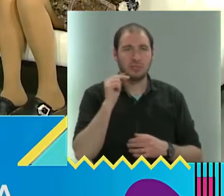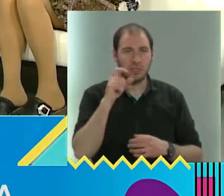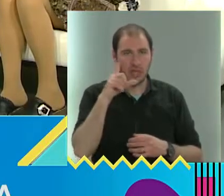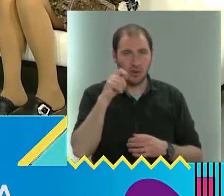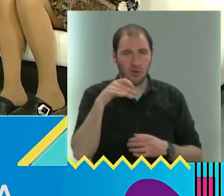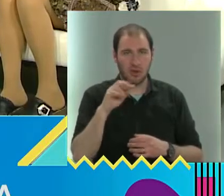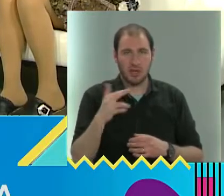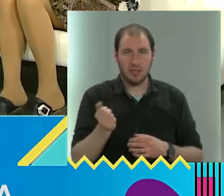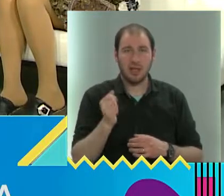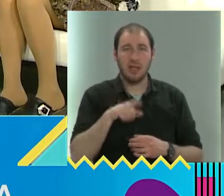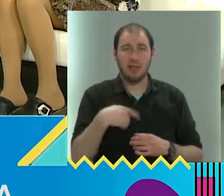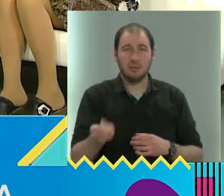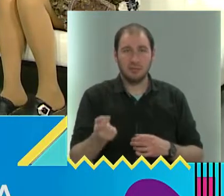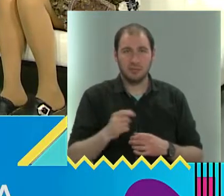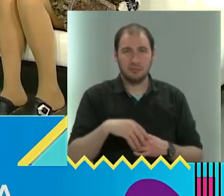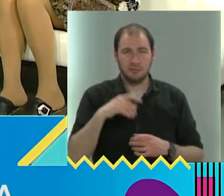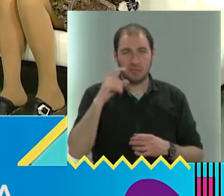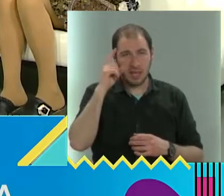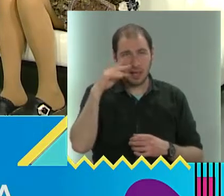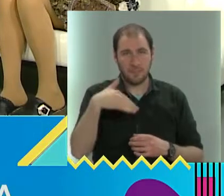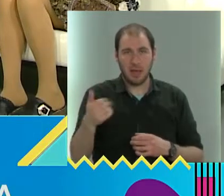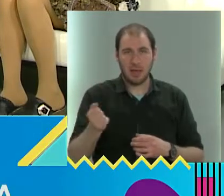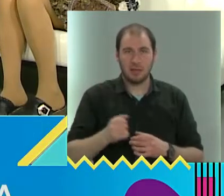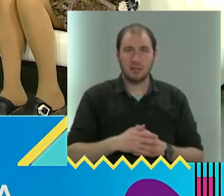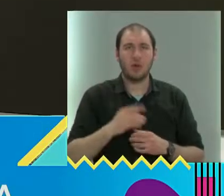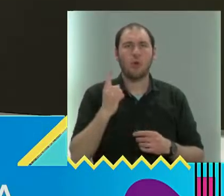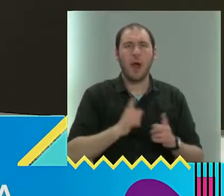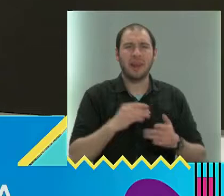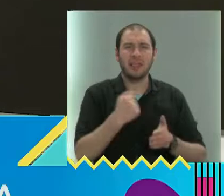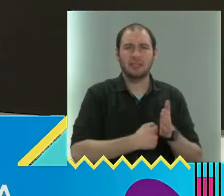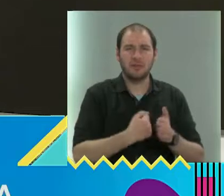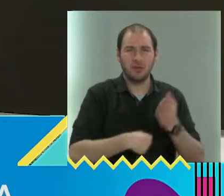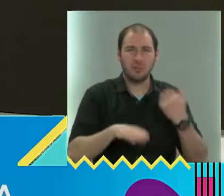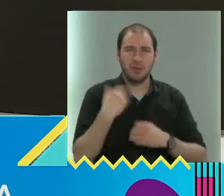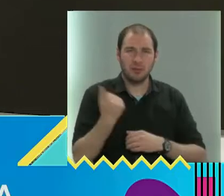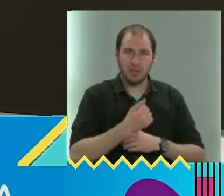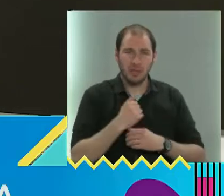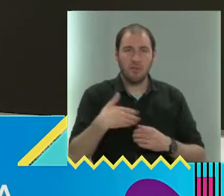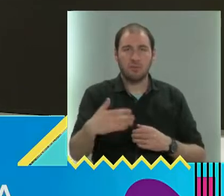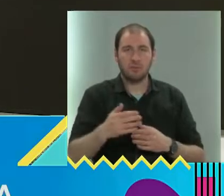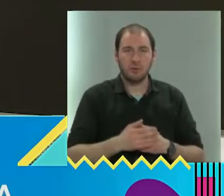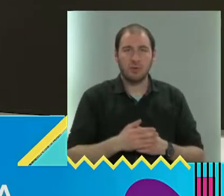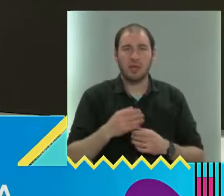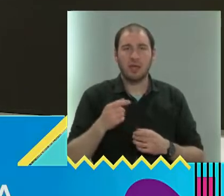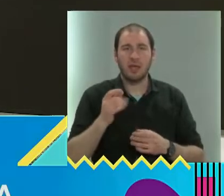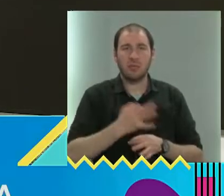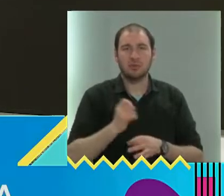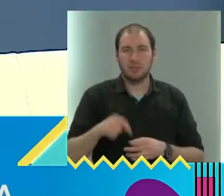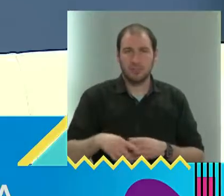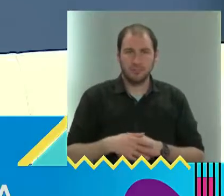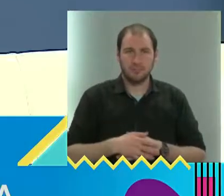Leonora Valdivieso. Vamos entonces con el de Emma. ¿Cuál es el desafío principal que tenemos para el futuro de nuestra